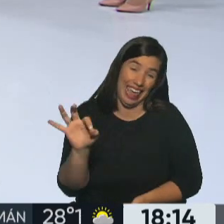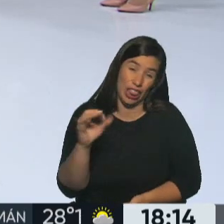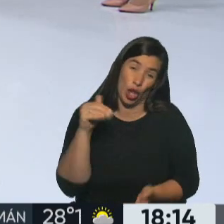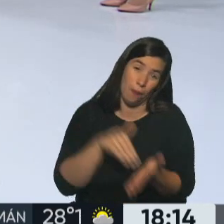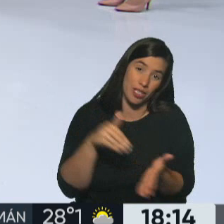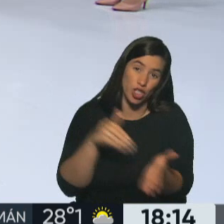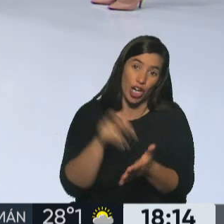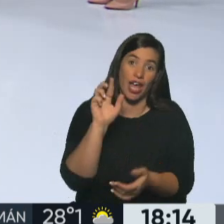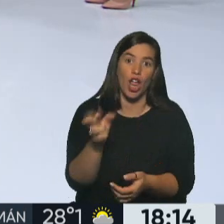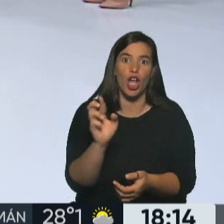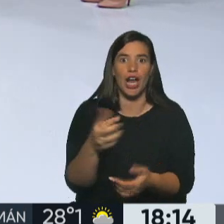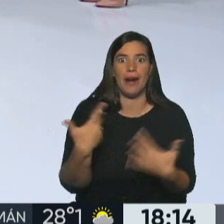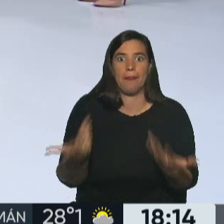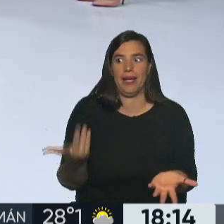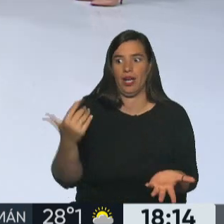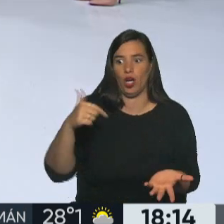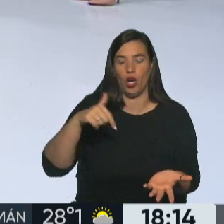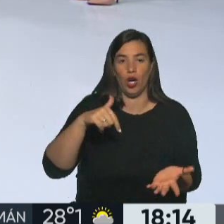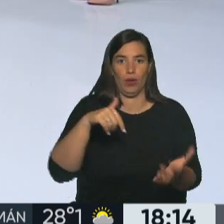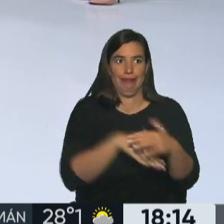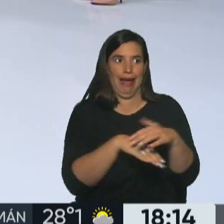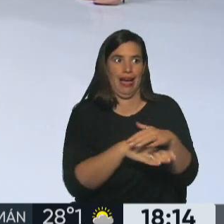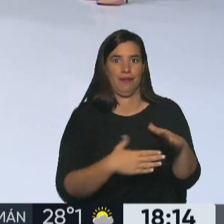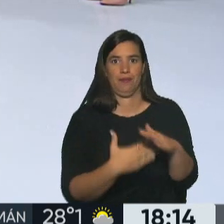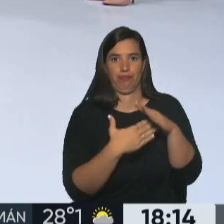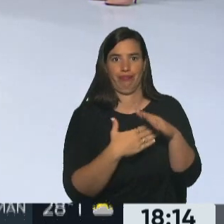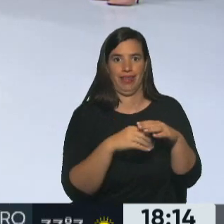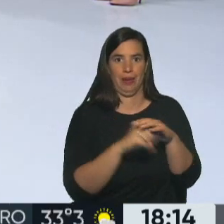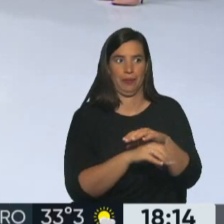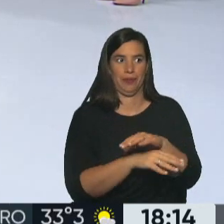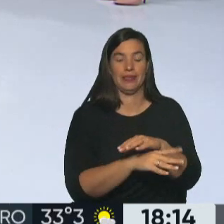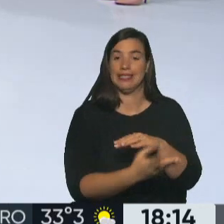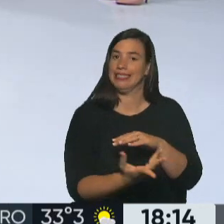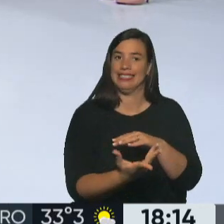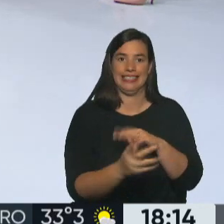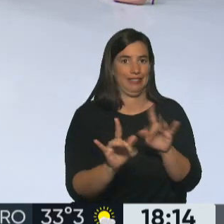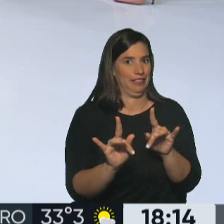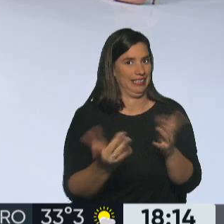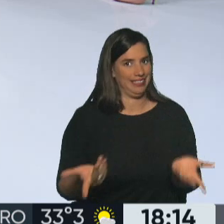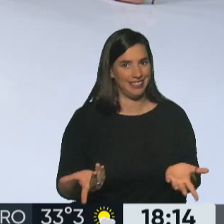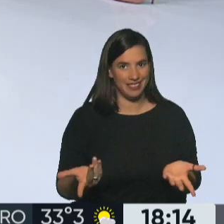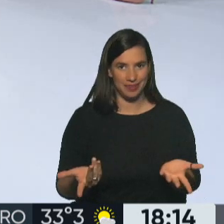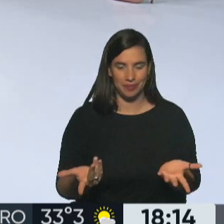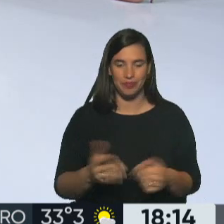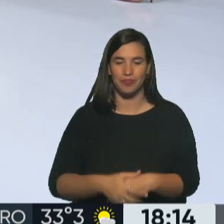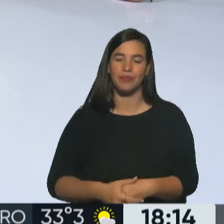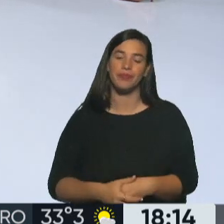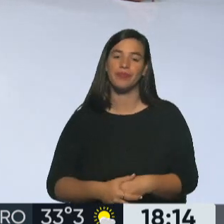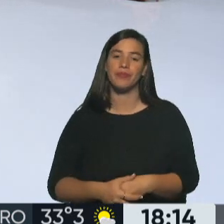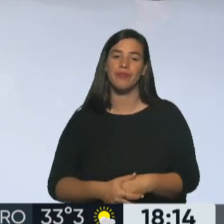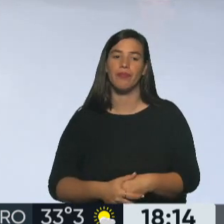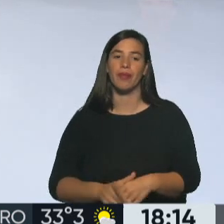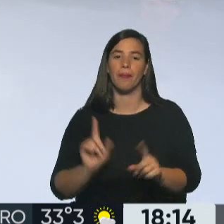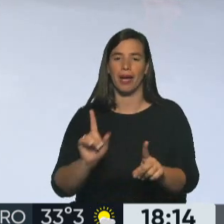los recursos que tiene la Reserva del Banco Central no es menor, es bastante complicado. Fíjate cómo sigue el cronograma. Febrero